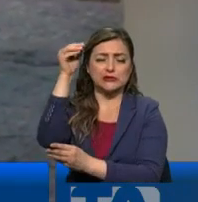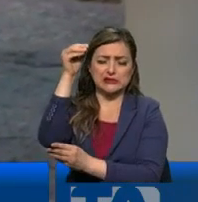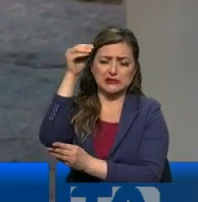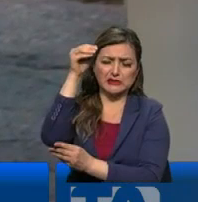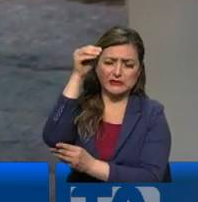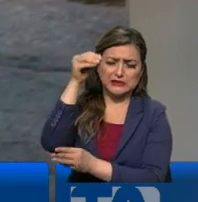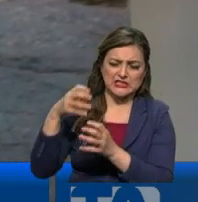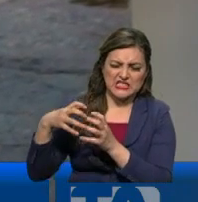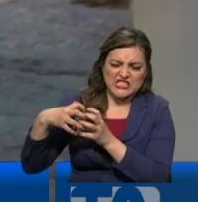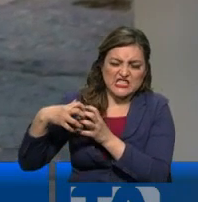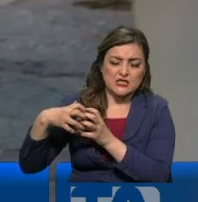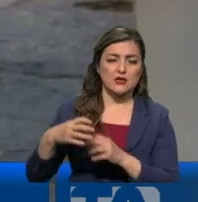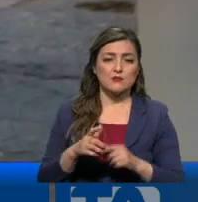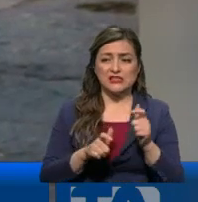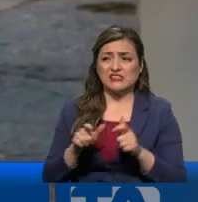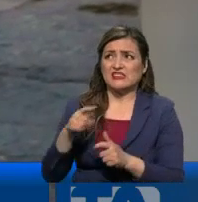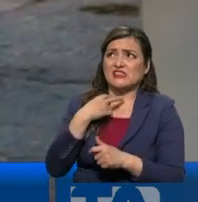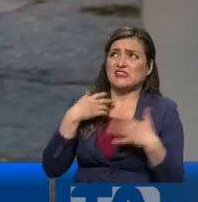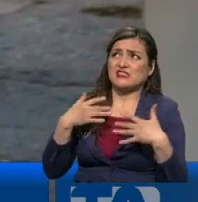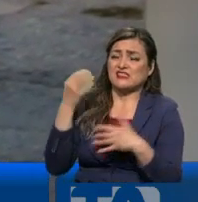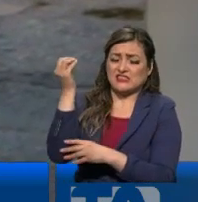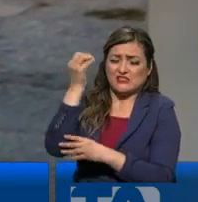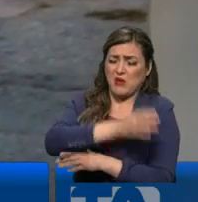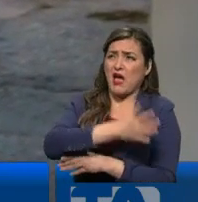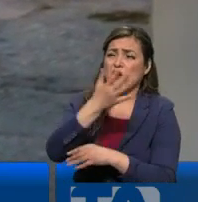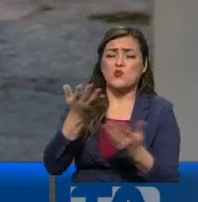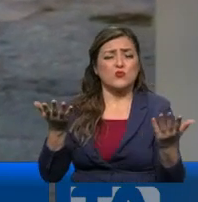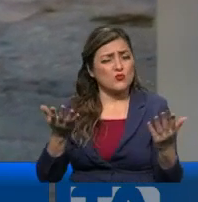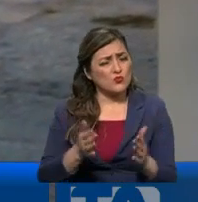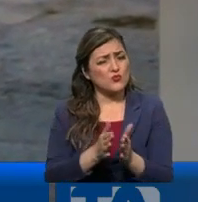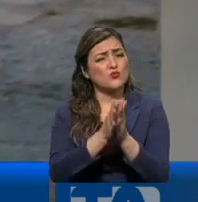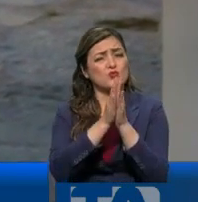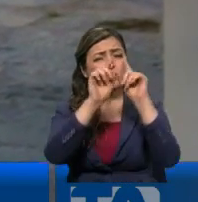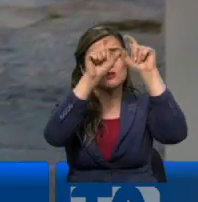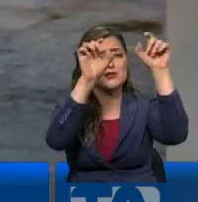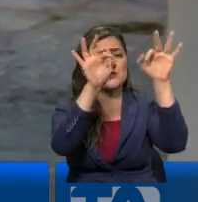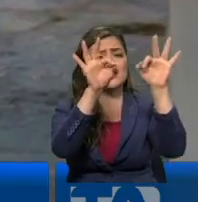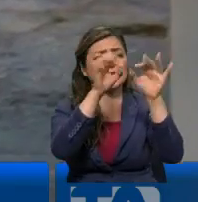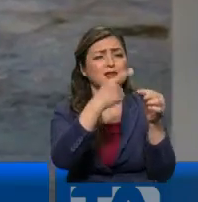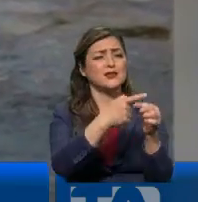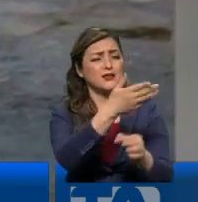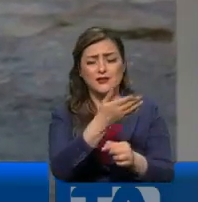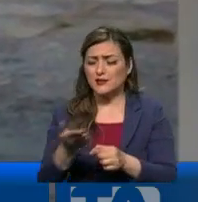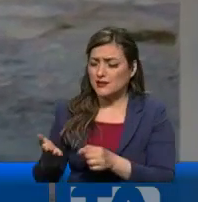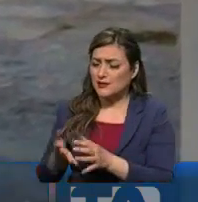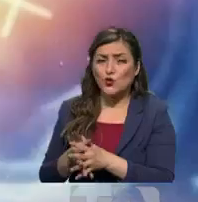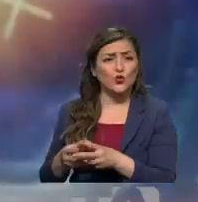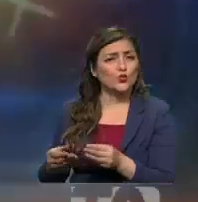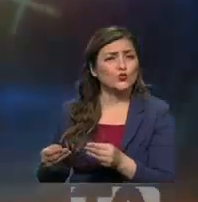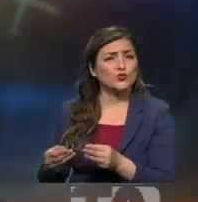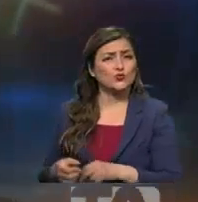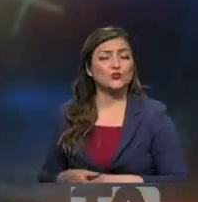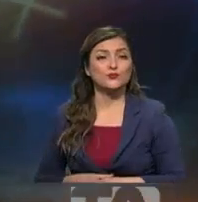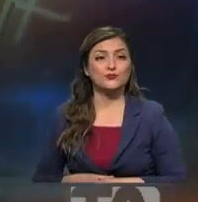zona temen que en cualquier momento esta columna ceda y ocasione accidentes. Los vecinos solicitan a la empresa eléctrica Quito solucione este problema.